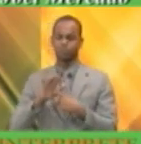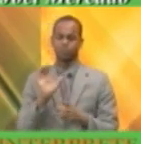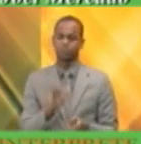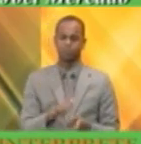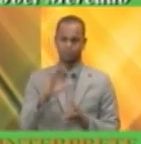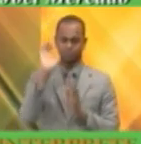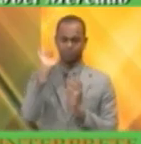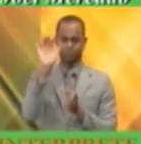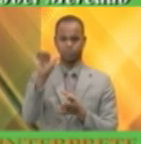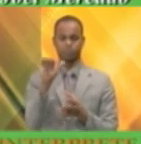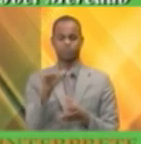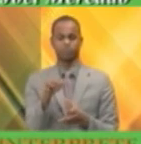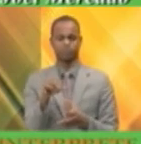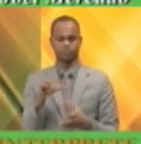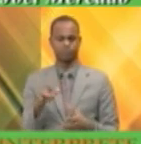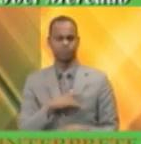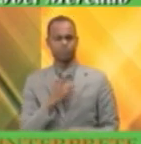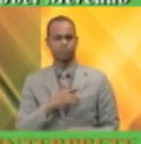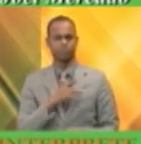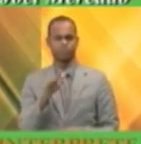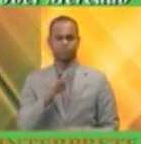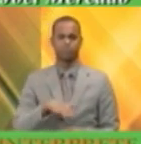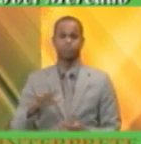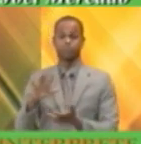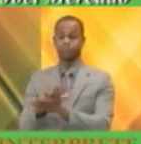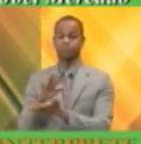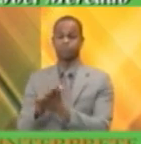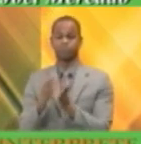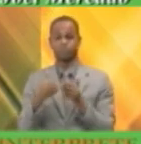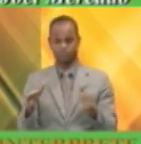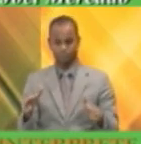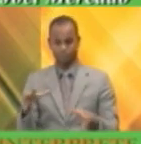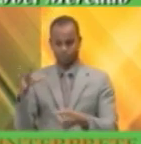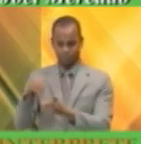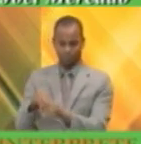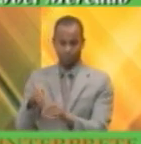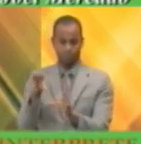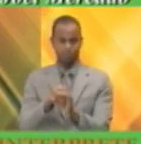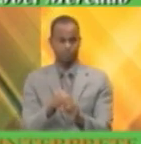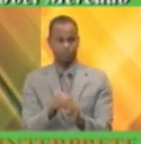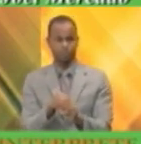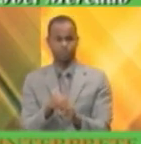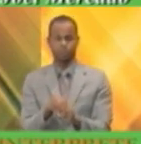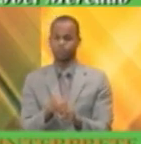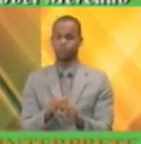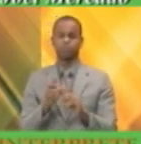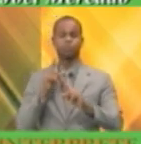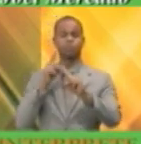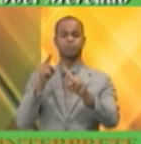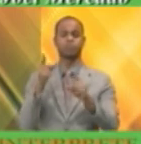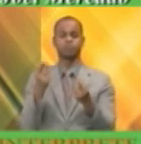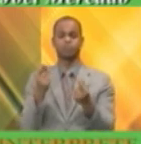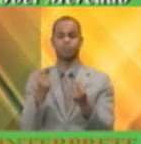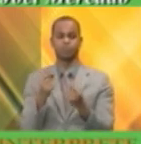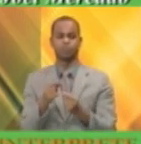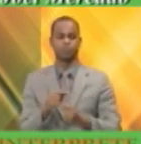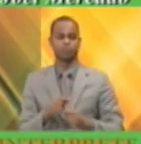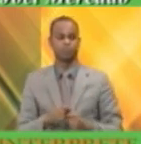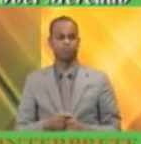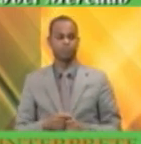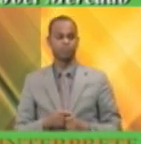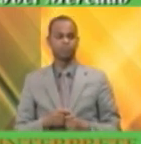baloncesto, de sensibilización en escuela pública. ¿Entiendes? con el propósito... ¿Y cuál escuela será